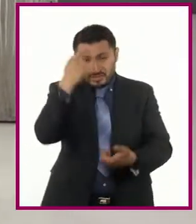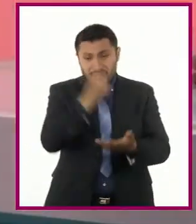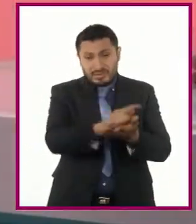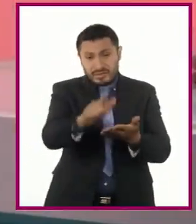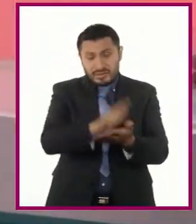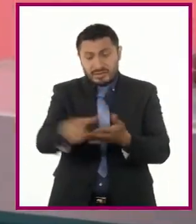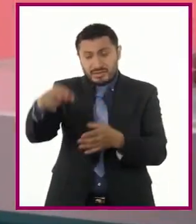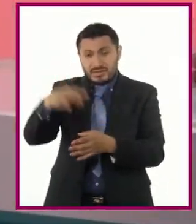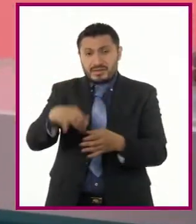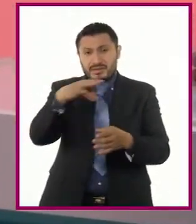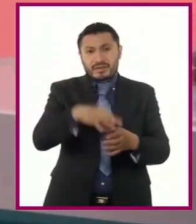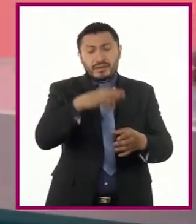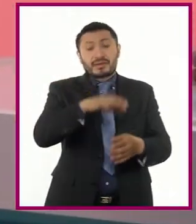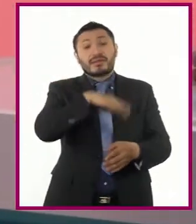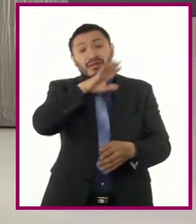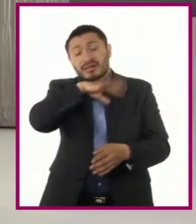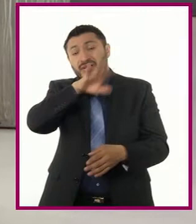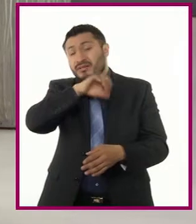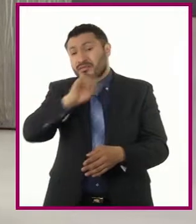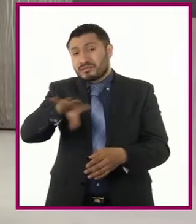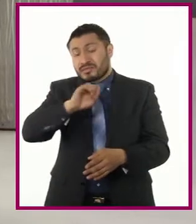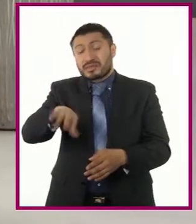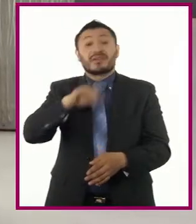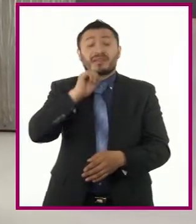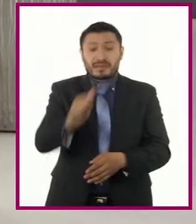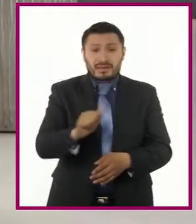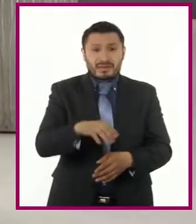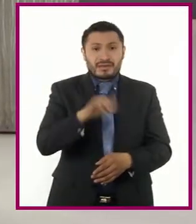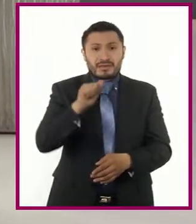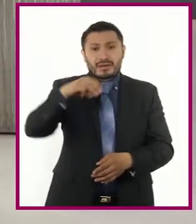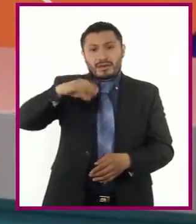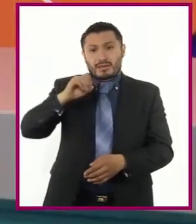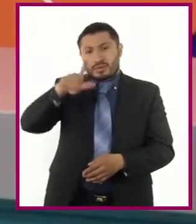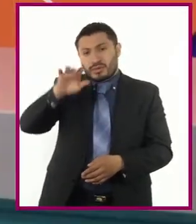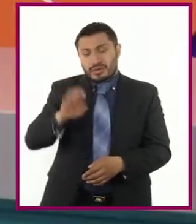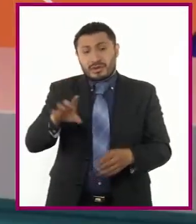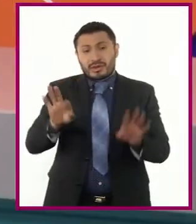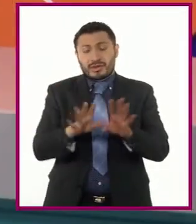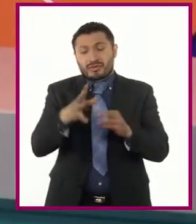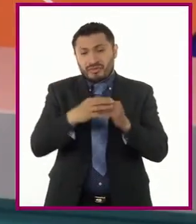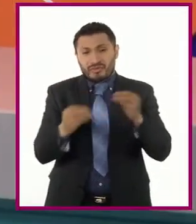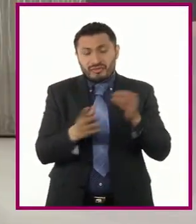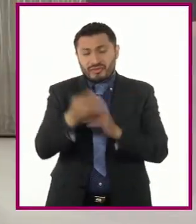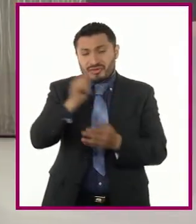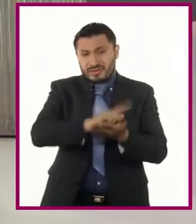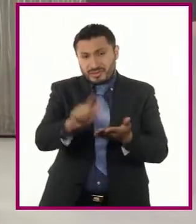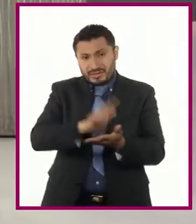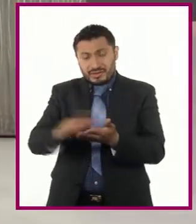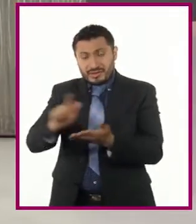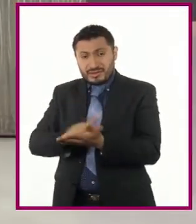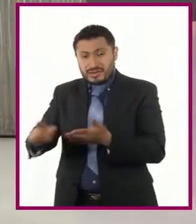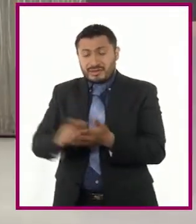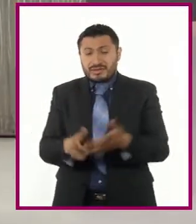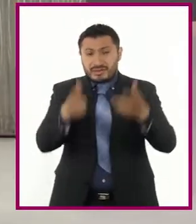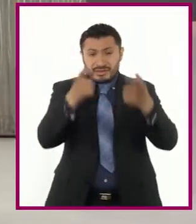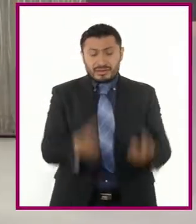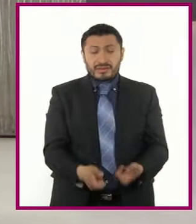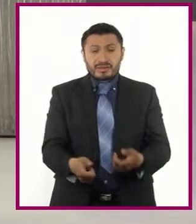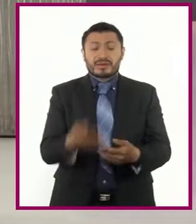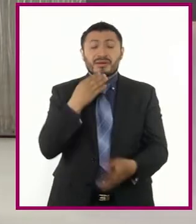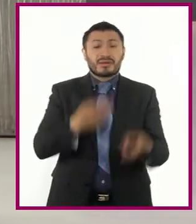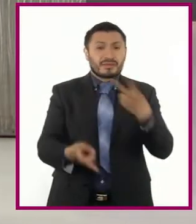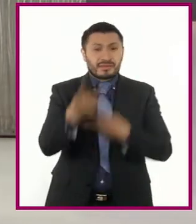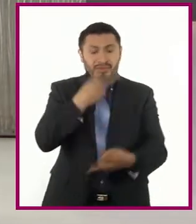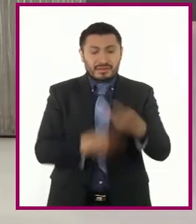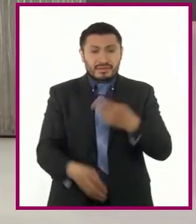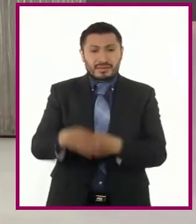ahorrar sin contaminación. Amole, un frutilavado económico. Bienvenidas y bienvenidos. Es